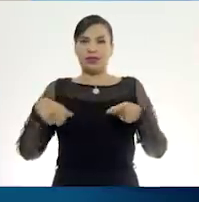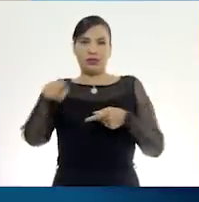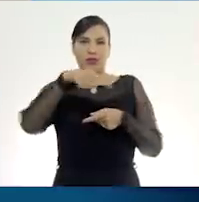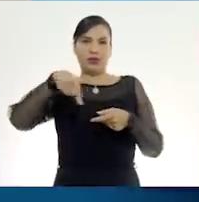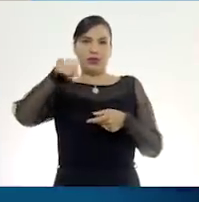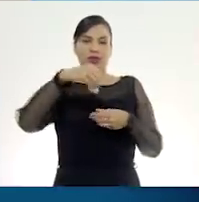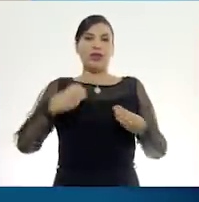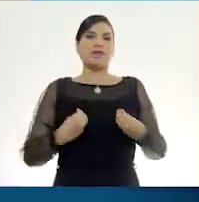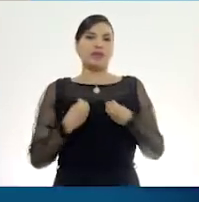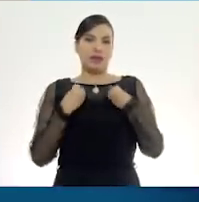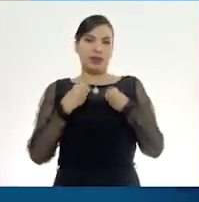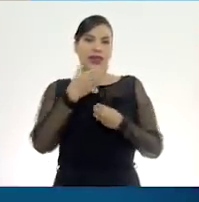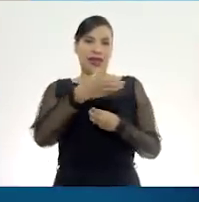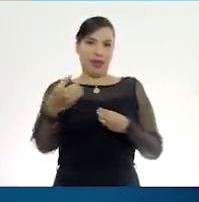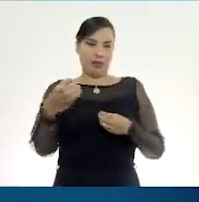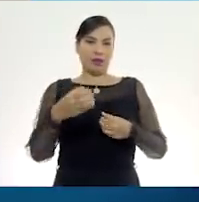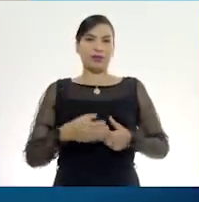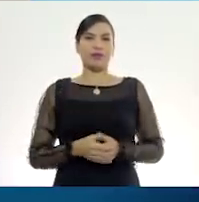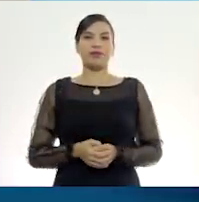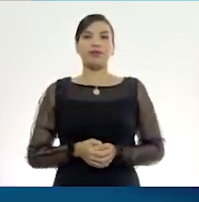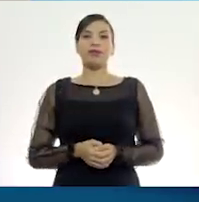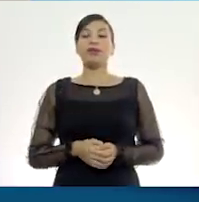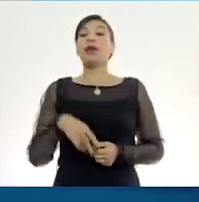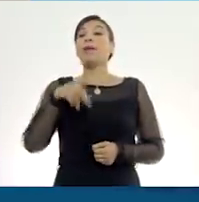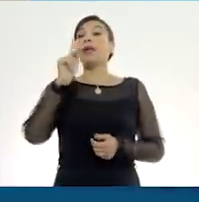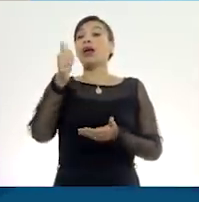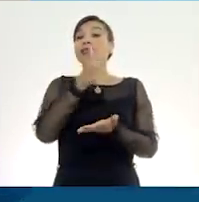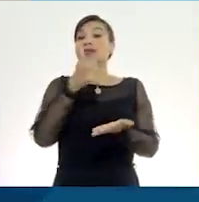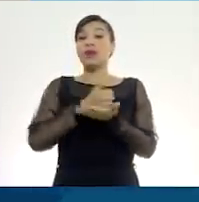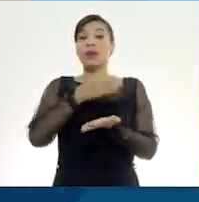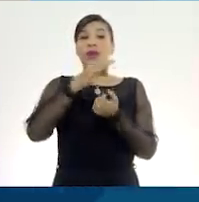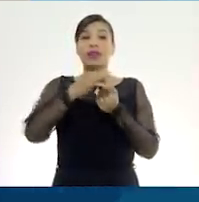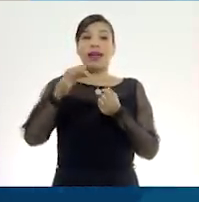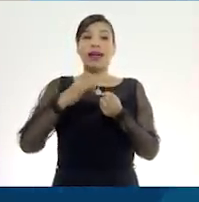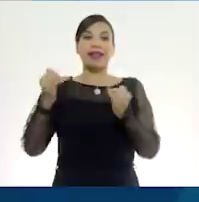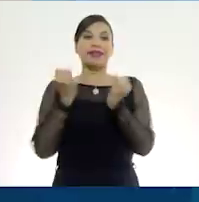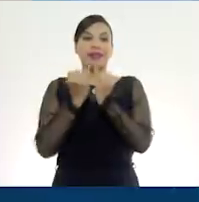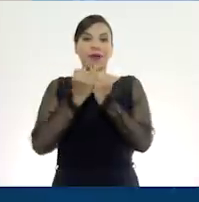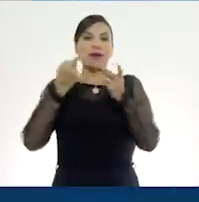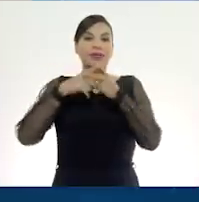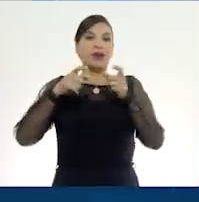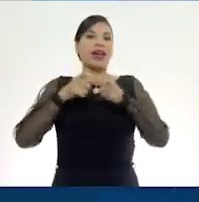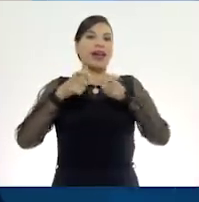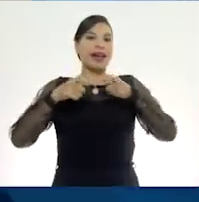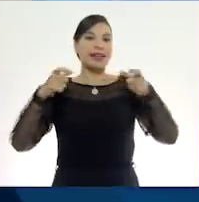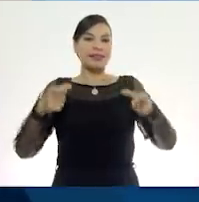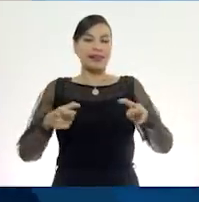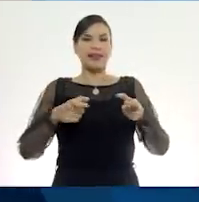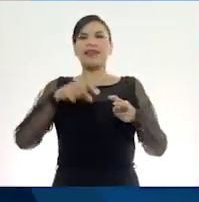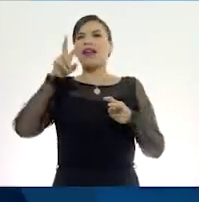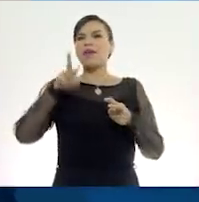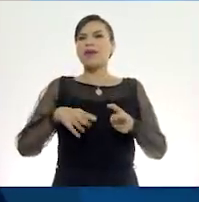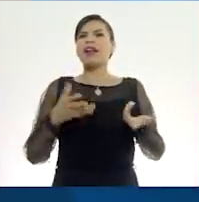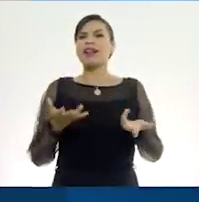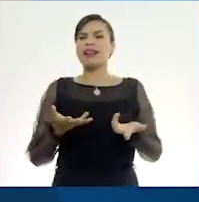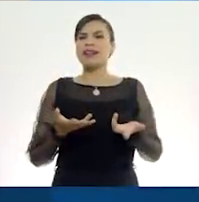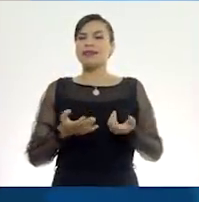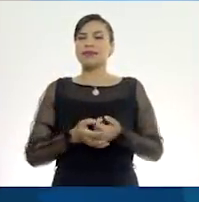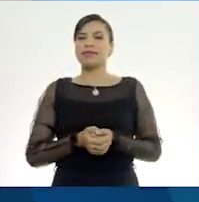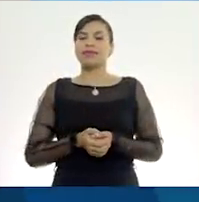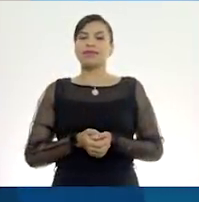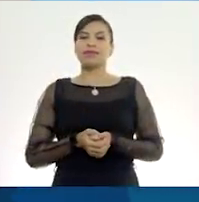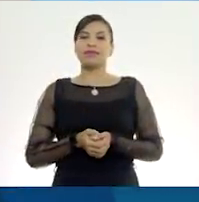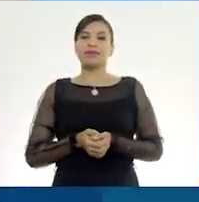gente vivía en el campo. Pero las ciudades también empezaron a crecer y la verdad es